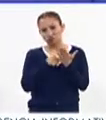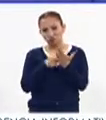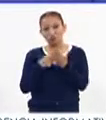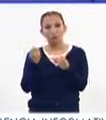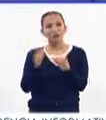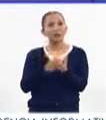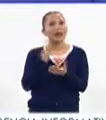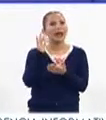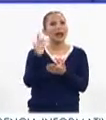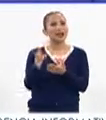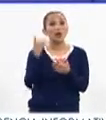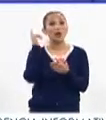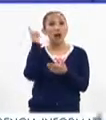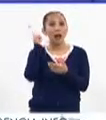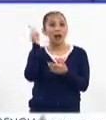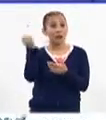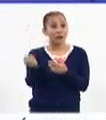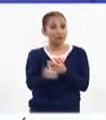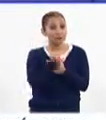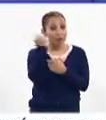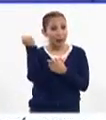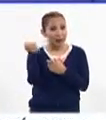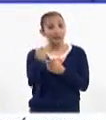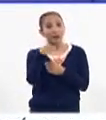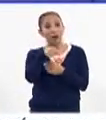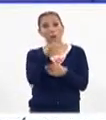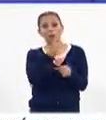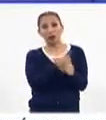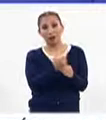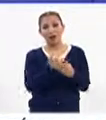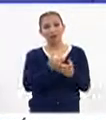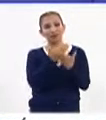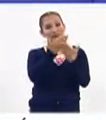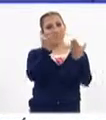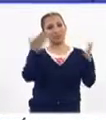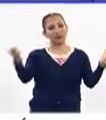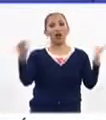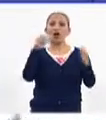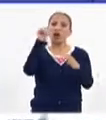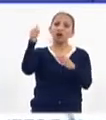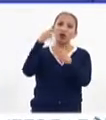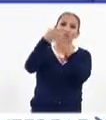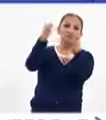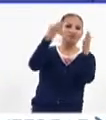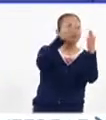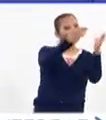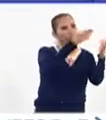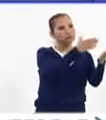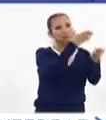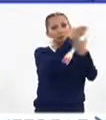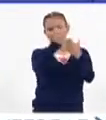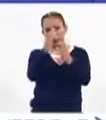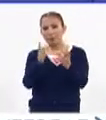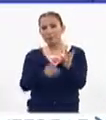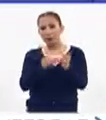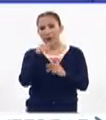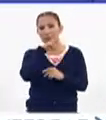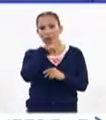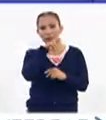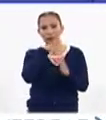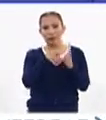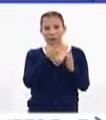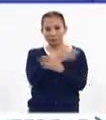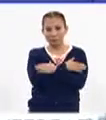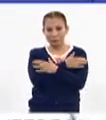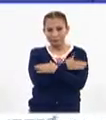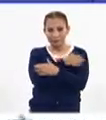compartiste. Te agradecemos mucho, te deseamos mucho éxito y que esta oportunidad te haya abierto muchas otras puertas y que estemos platicando muy pronto otra